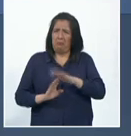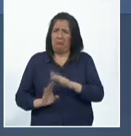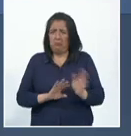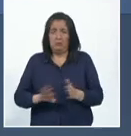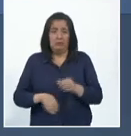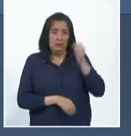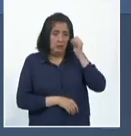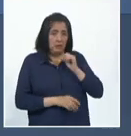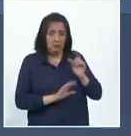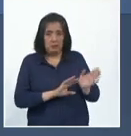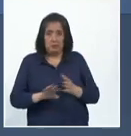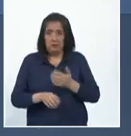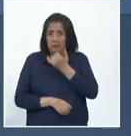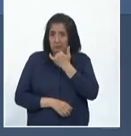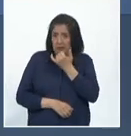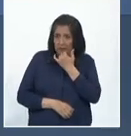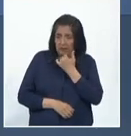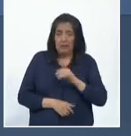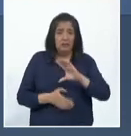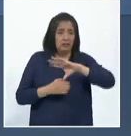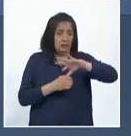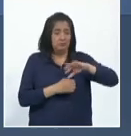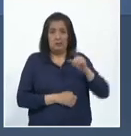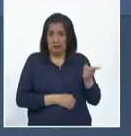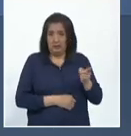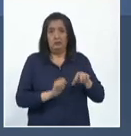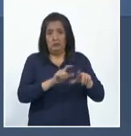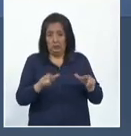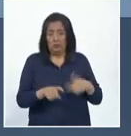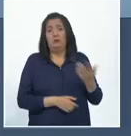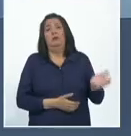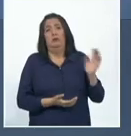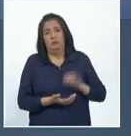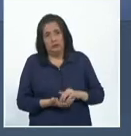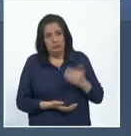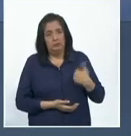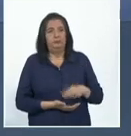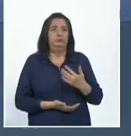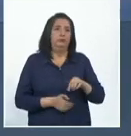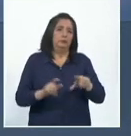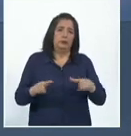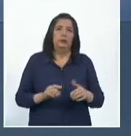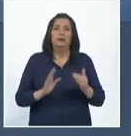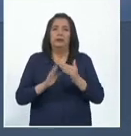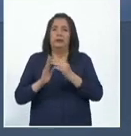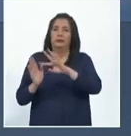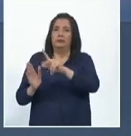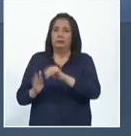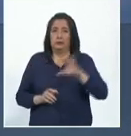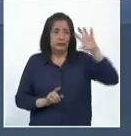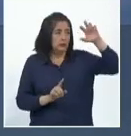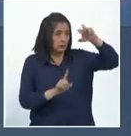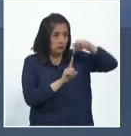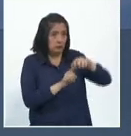No, pero ¿qué es lo que ocurre en San Miguel? Bueno, este distrito se habría vuelto el nuevo blanco de los robacasas. Las cámaras captaron cómo un par